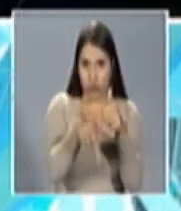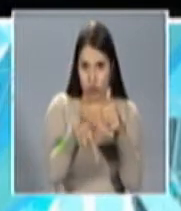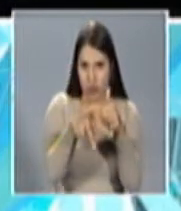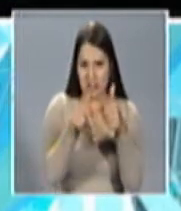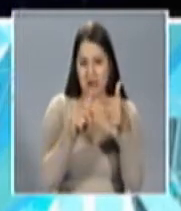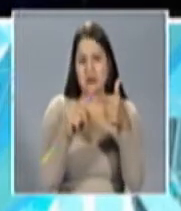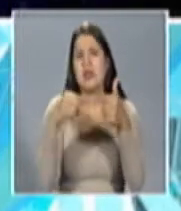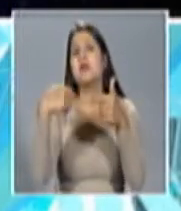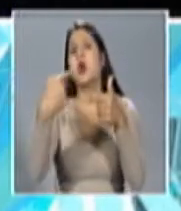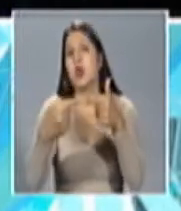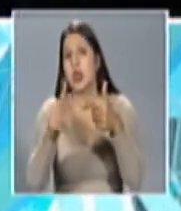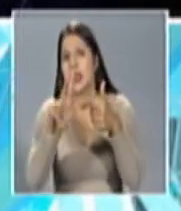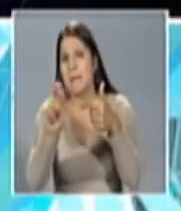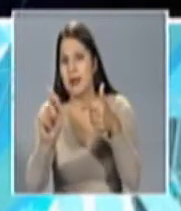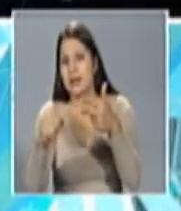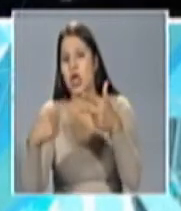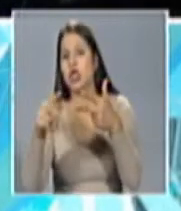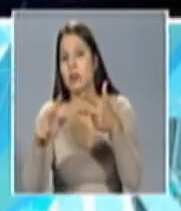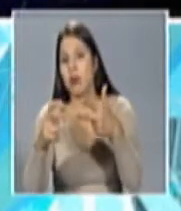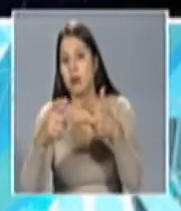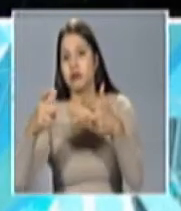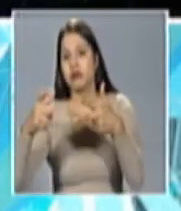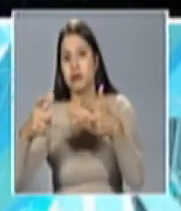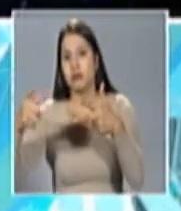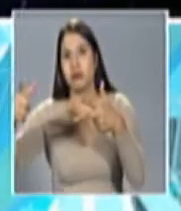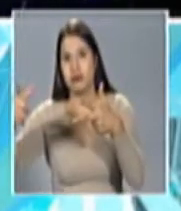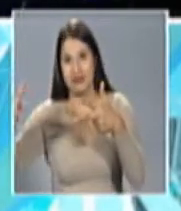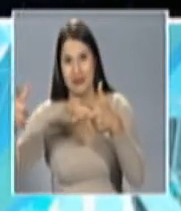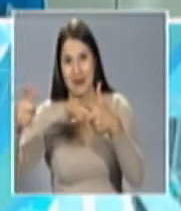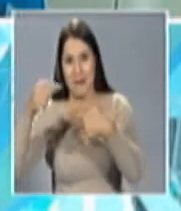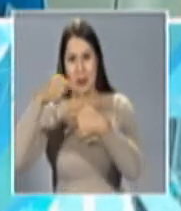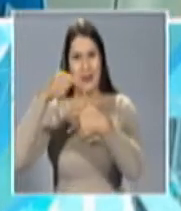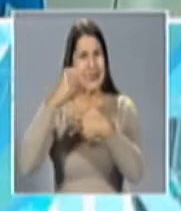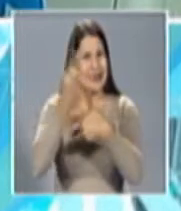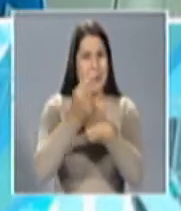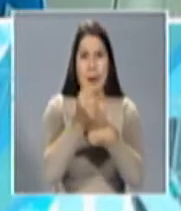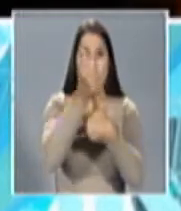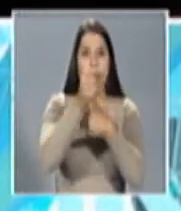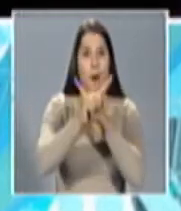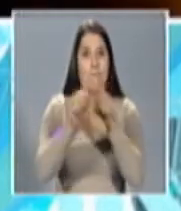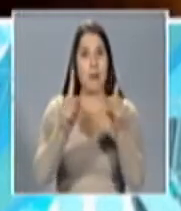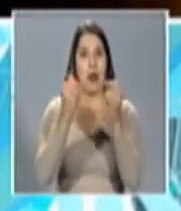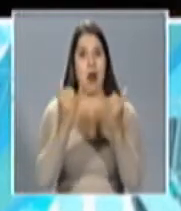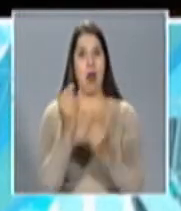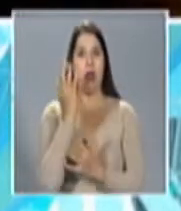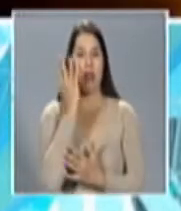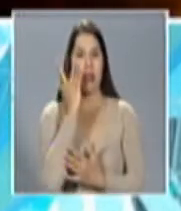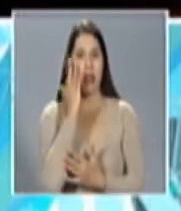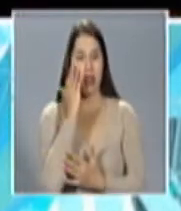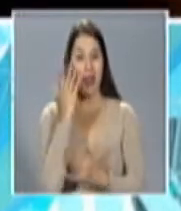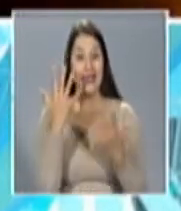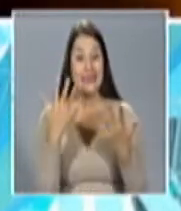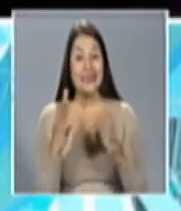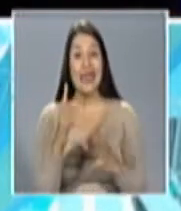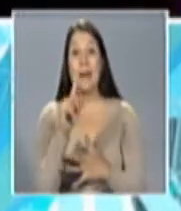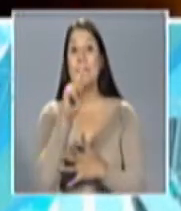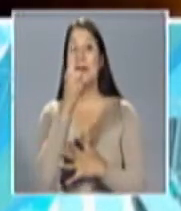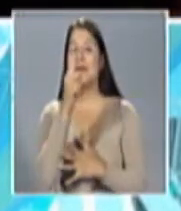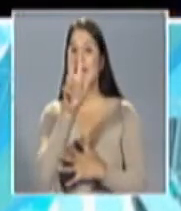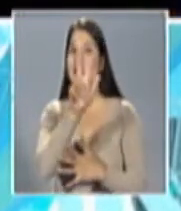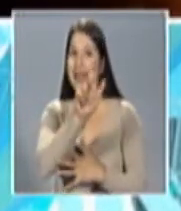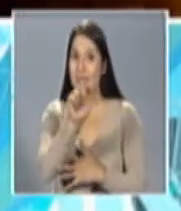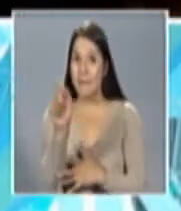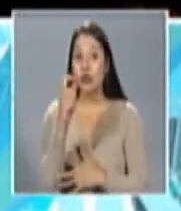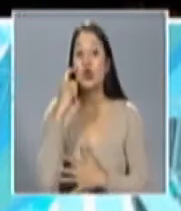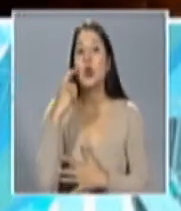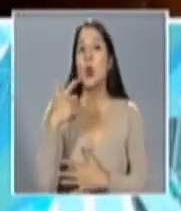llegan los meses de fin de año se incrementa muchísimo más. Entonces, lo preocupante es que si ya en el primer trimestre, que es tradicionalmente el que